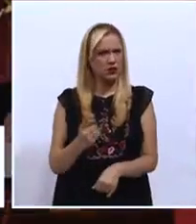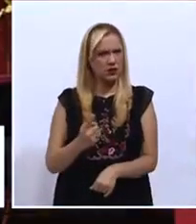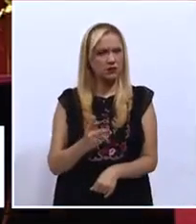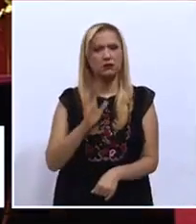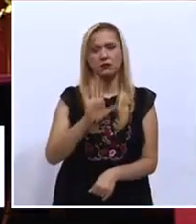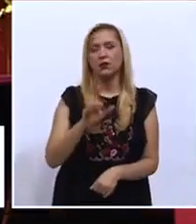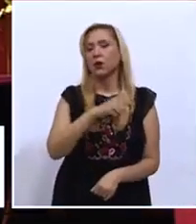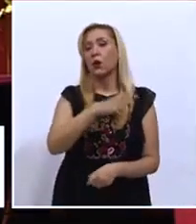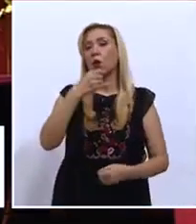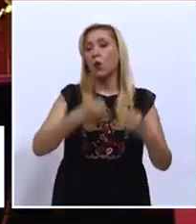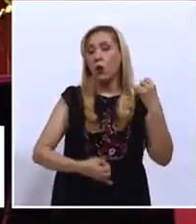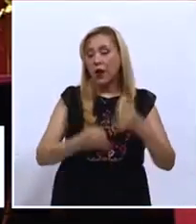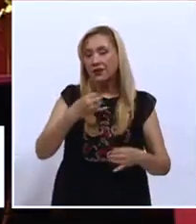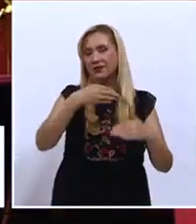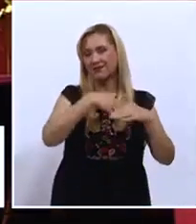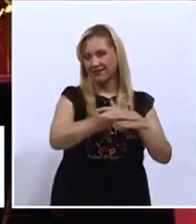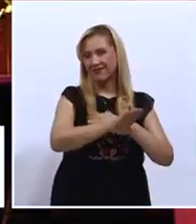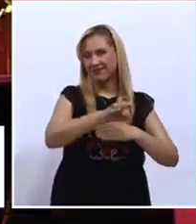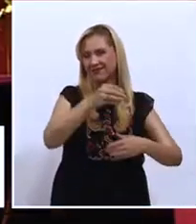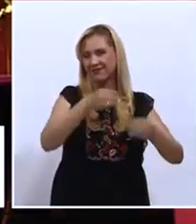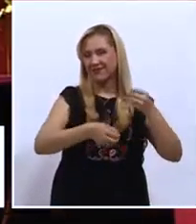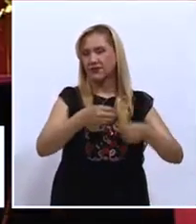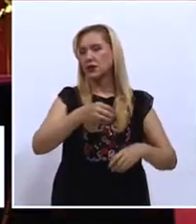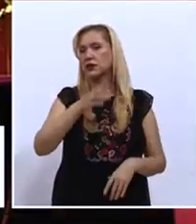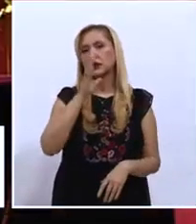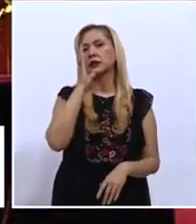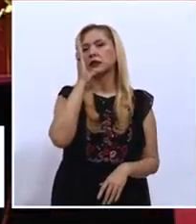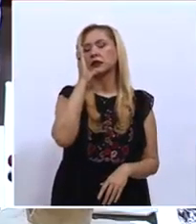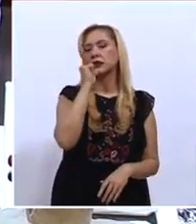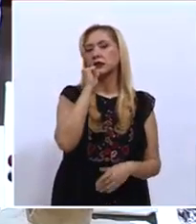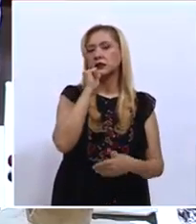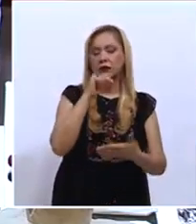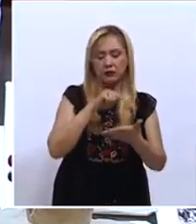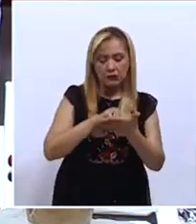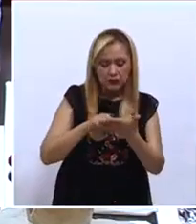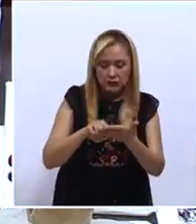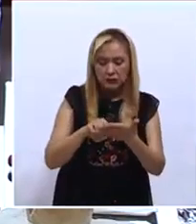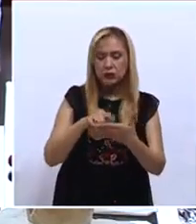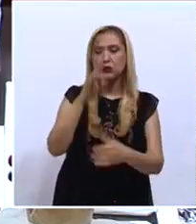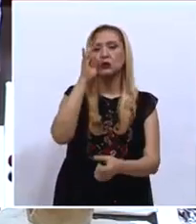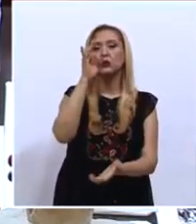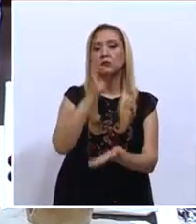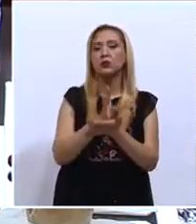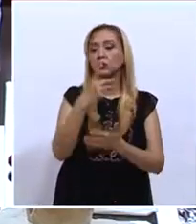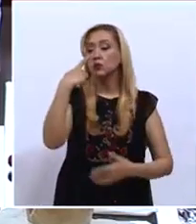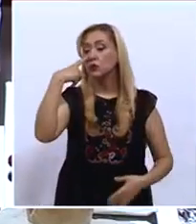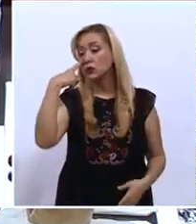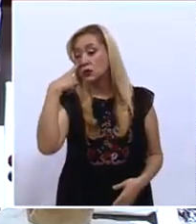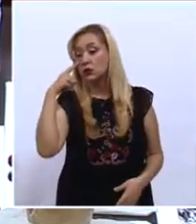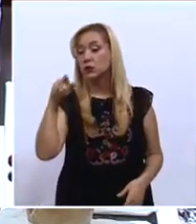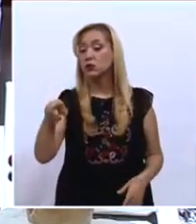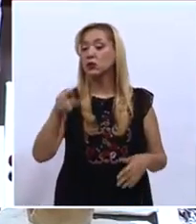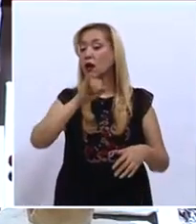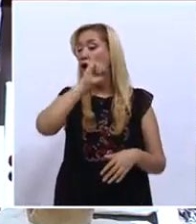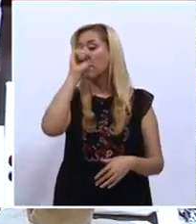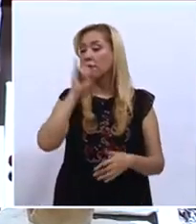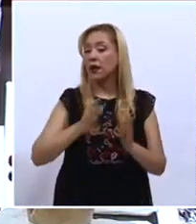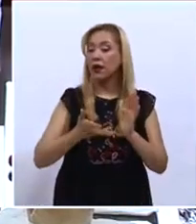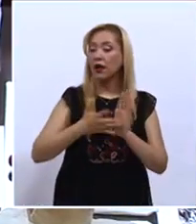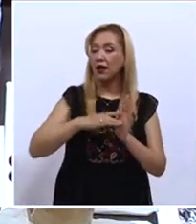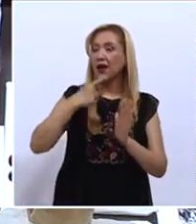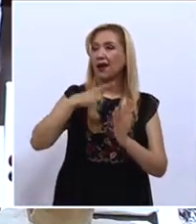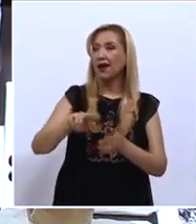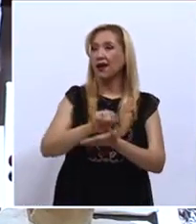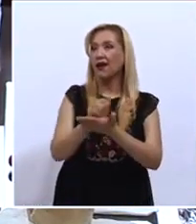a los jueces o tribunales dotarlo de contenido y mucho menos que solo a partir de la apreciación pueda negarse a una